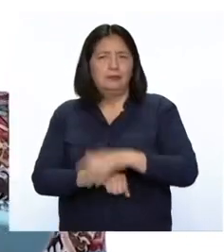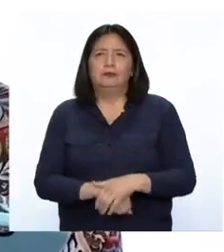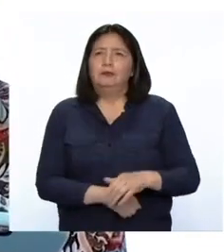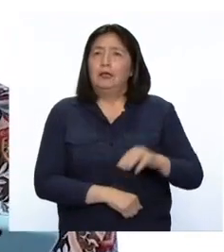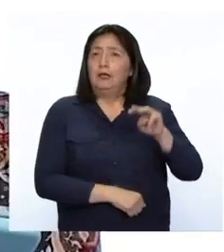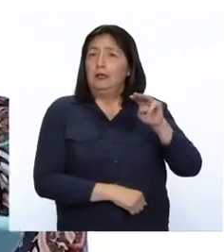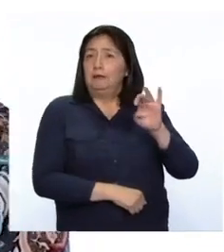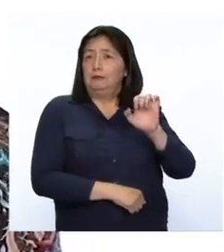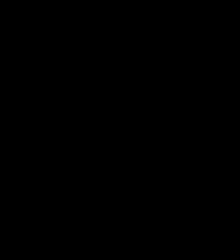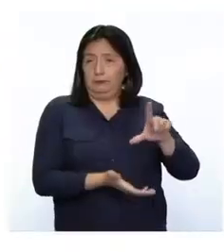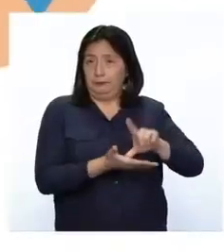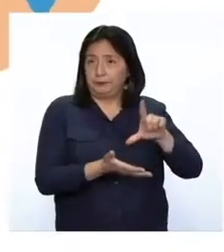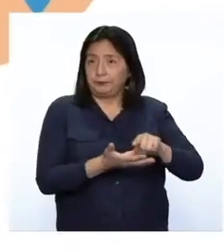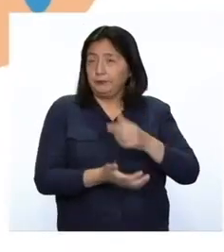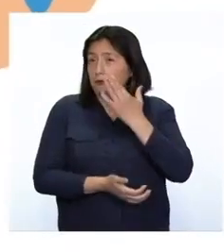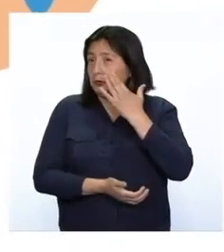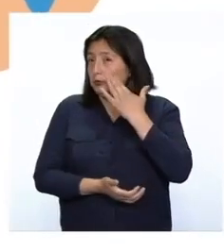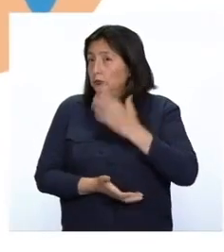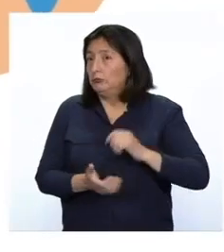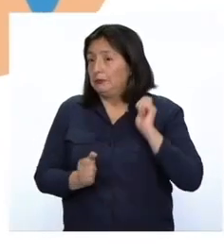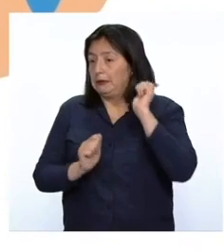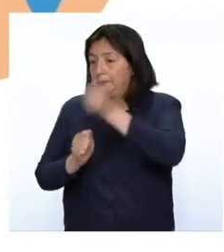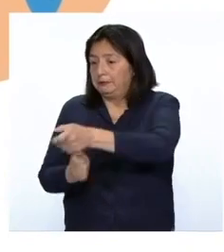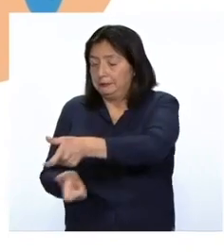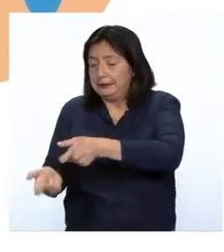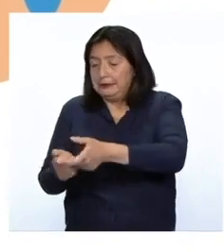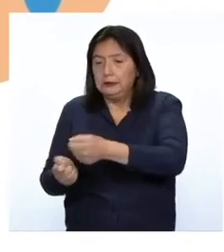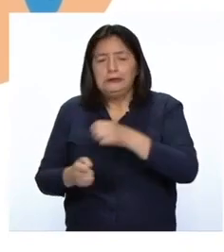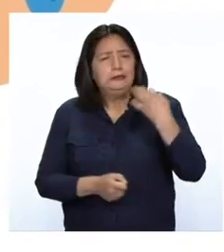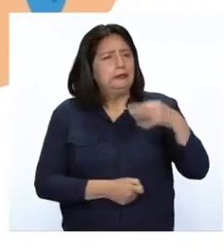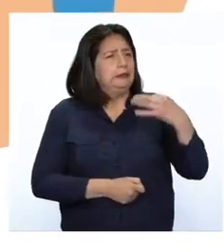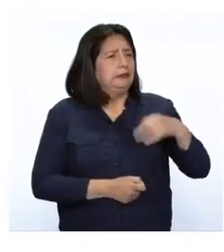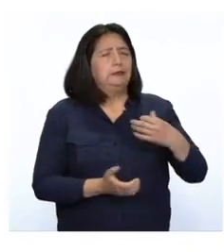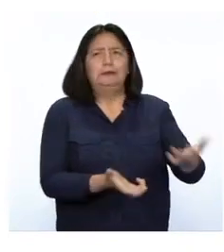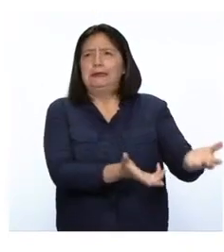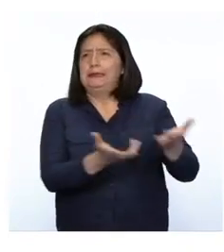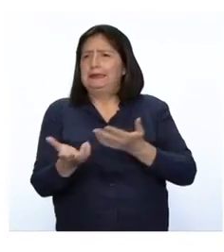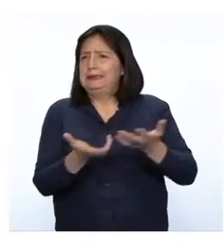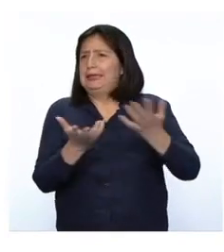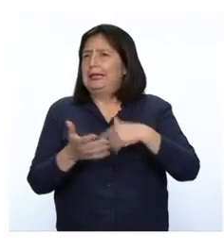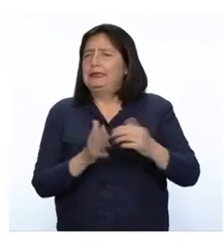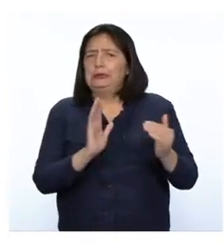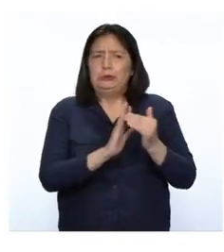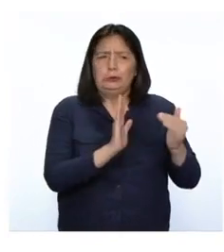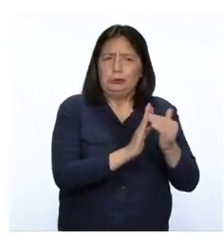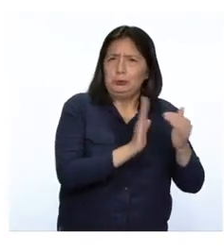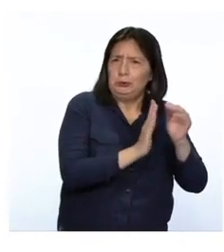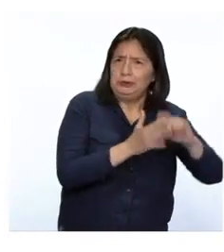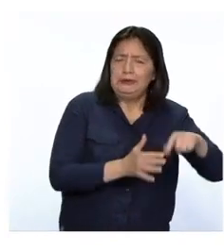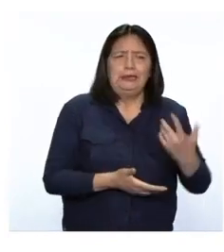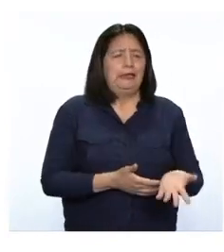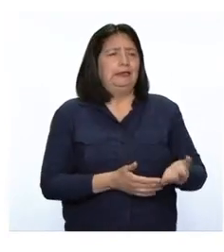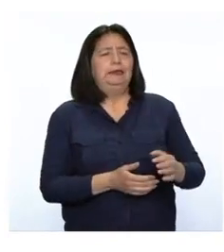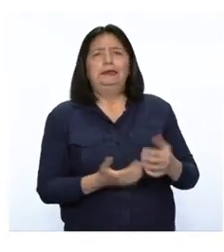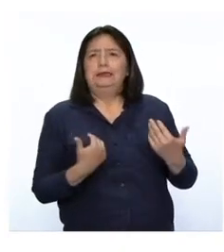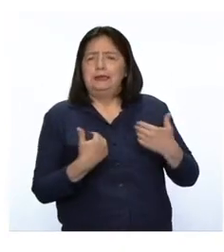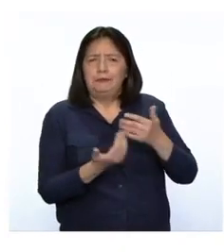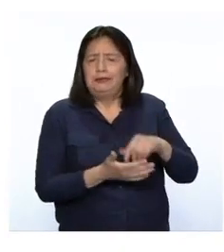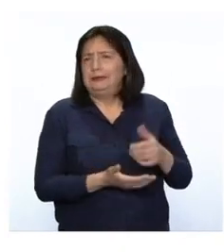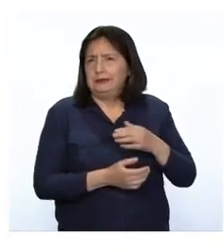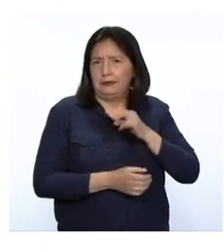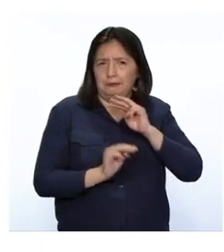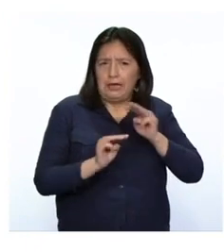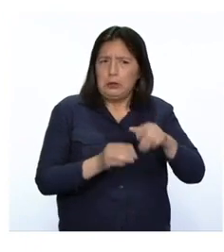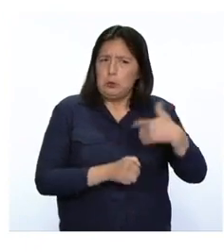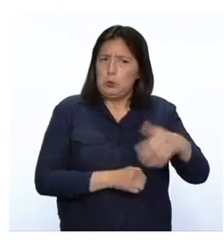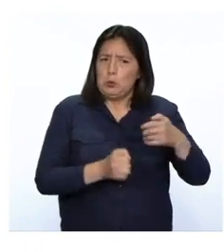Maribel de Lima nos cuenta que es pescadora y siempre trae mariscos a la casa. Ella dice que los mariscos tienen mucho hierro y por